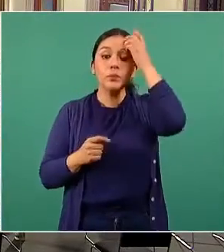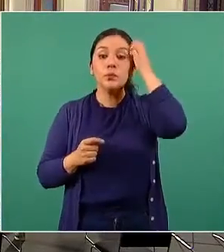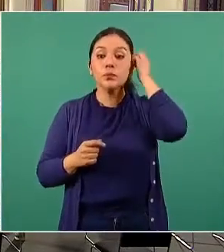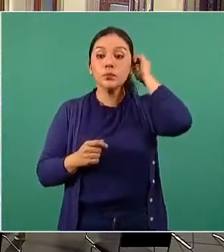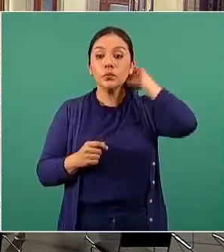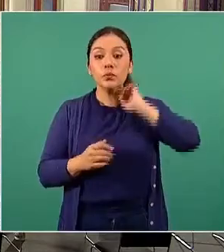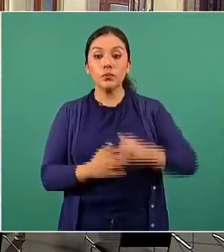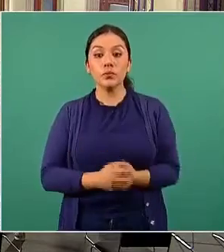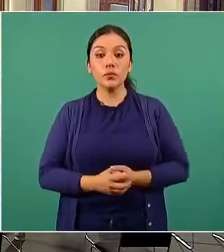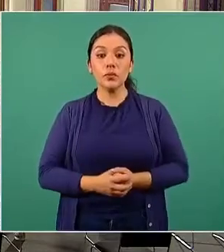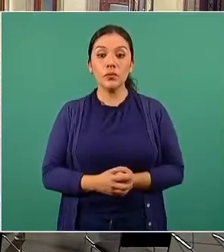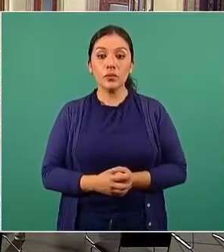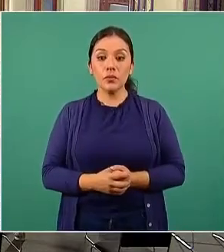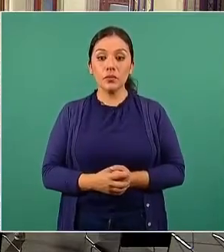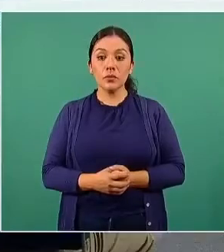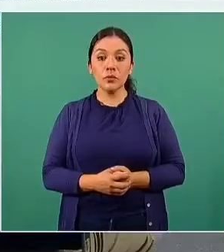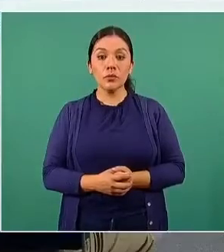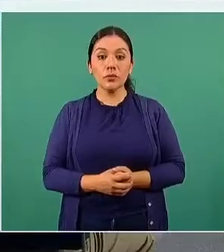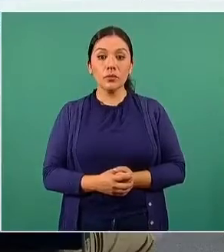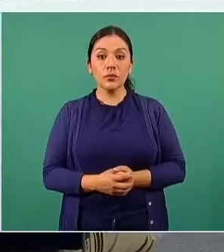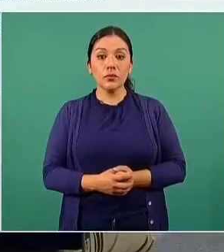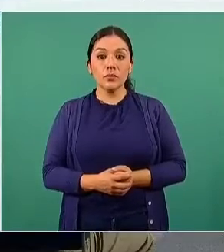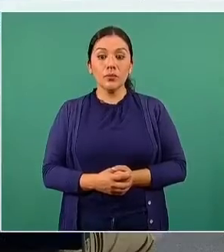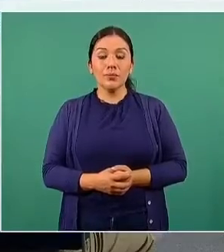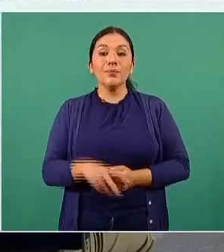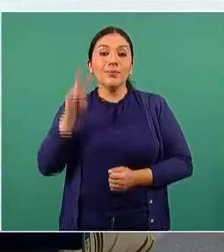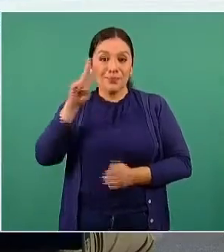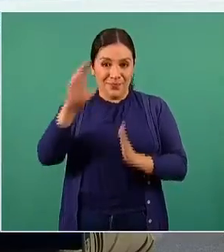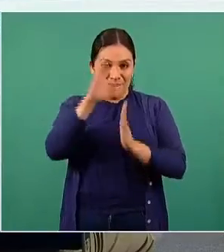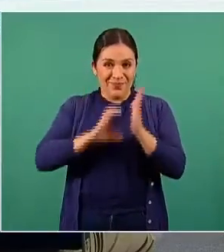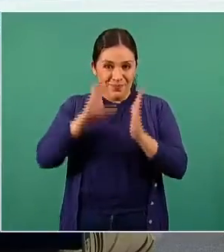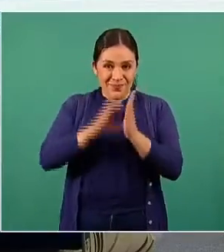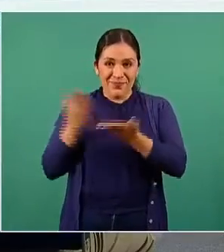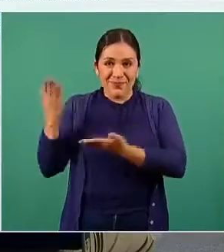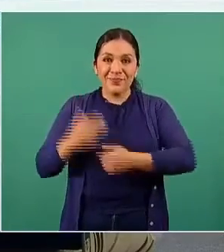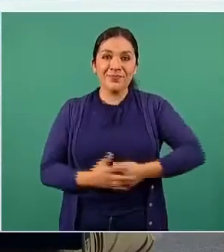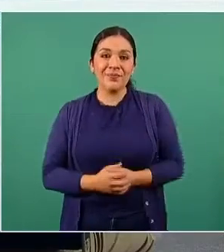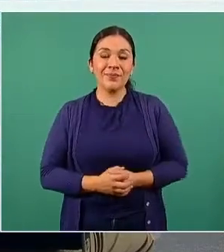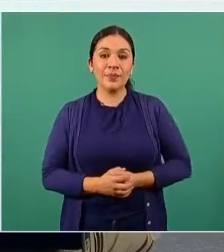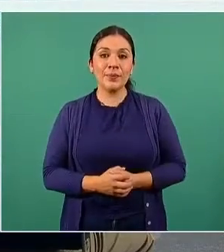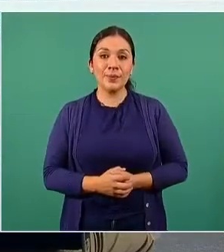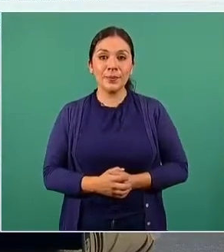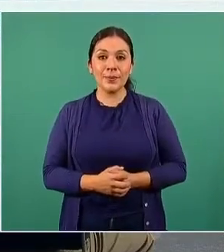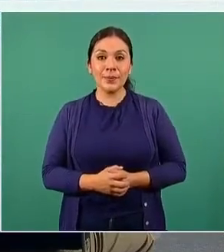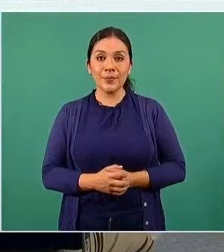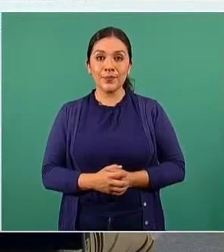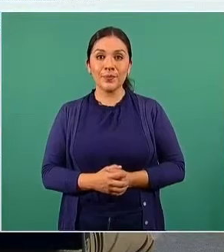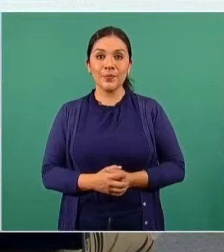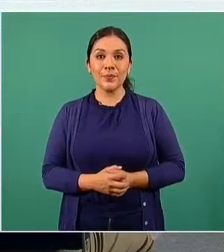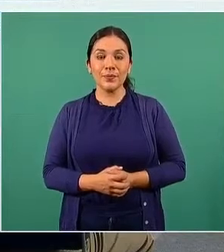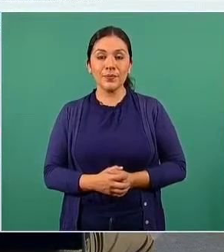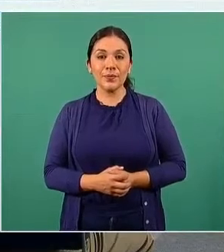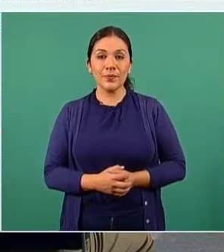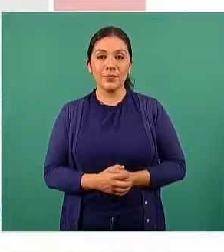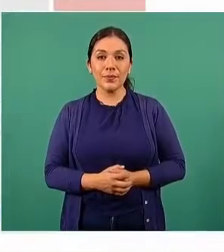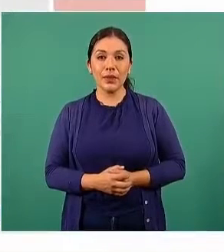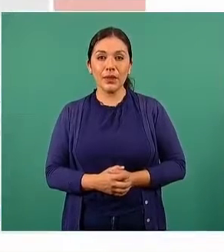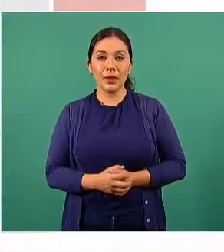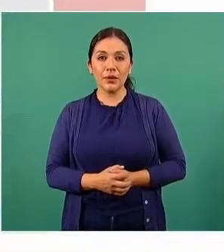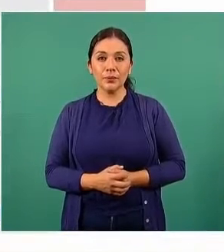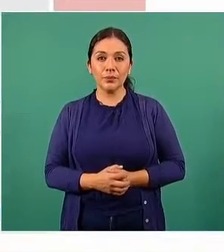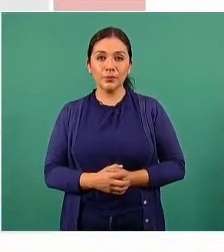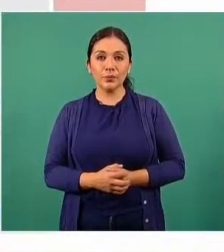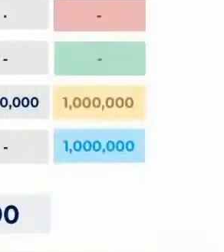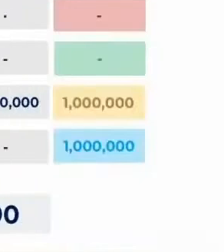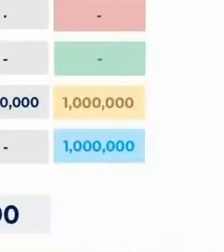siguiente diapositiva. Aquí está el calendario. Pues hoy día obviamente actualizamos los arribos ya